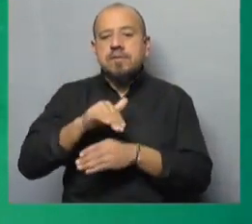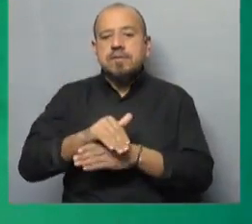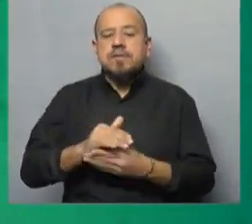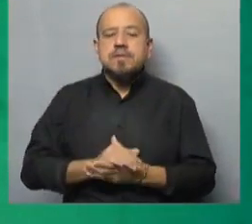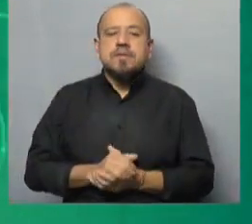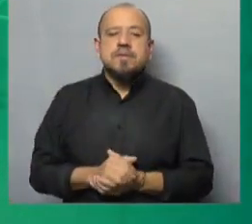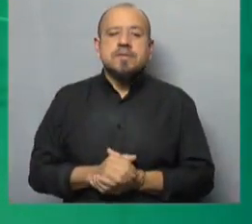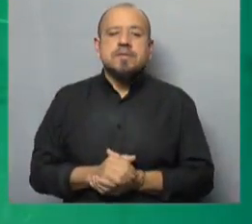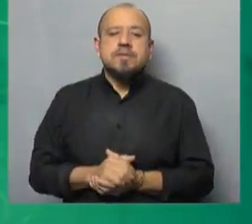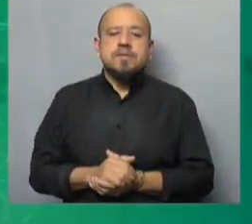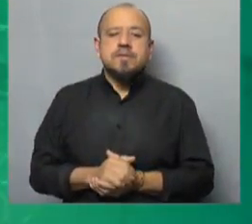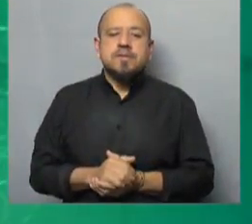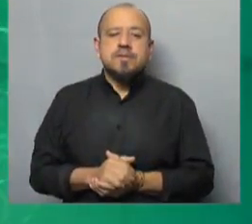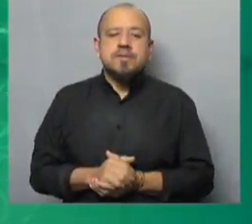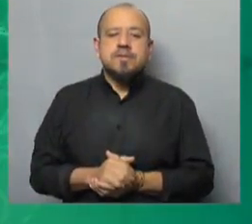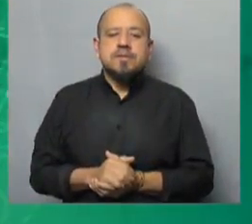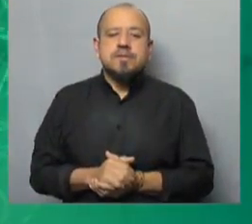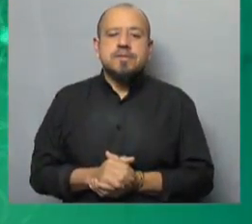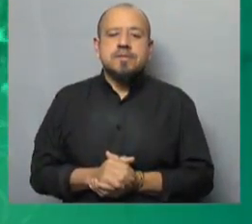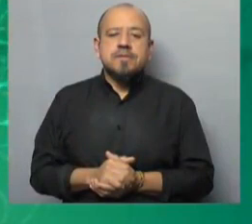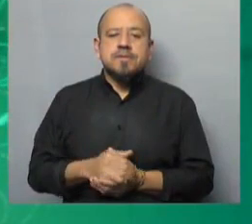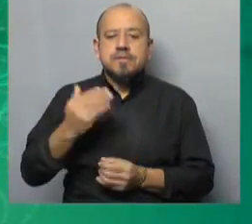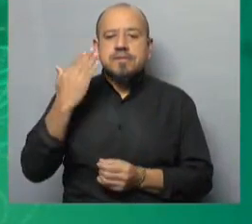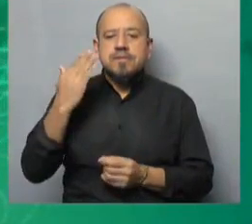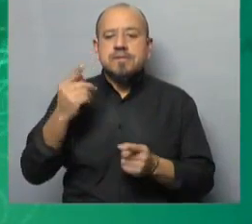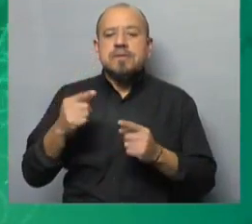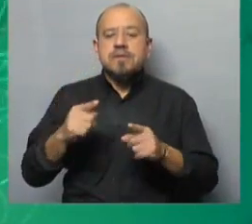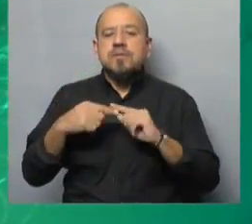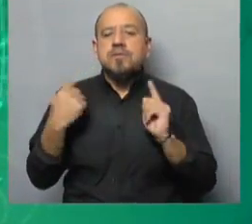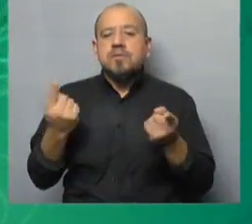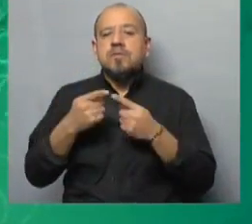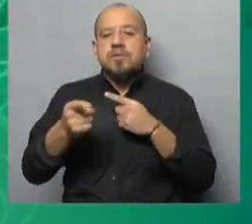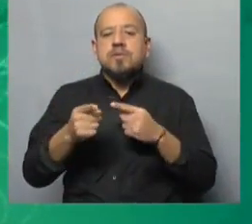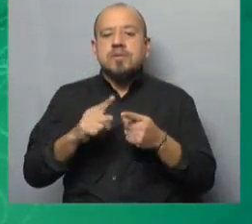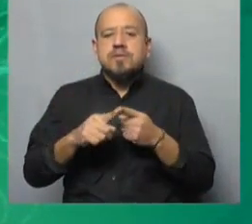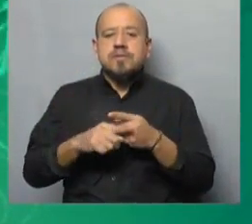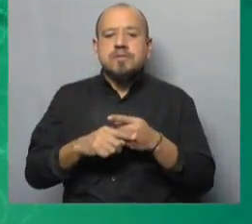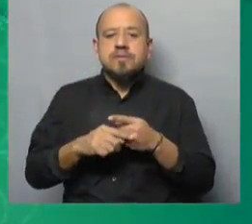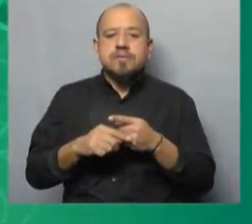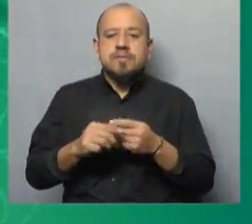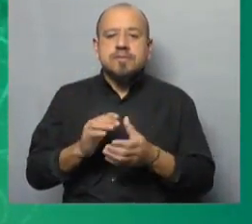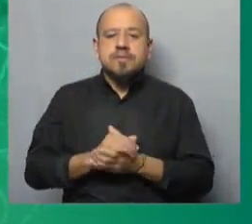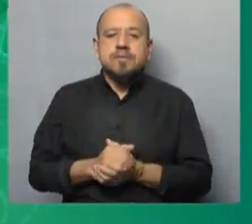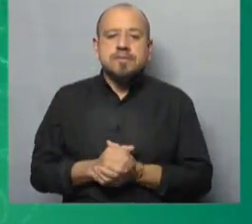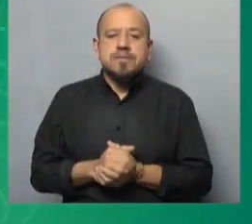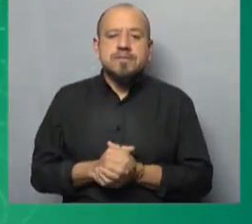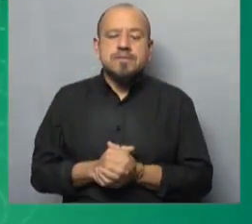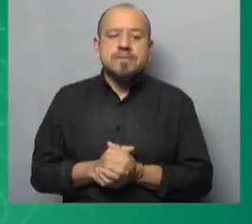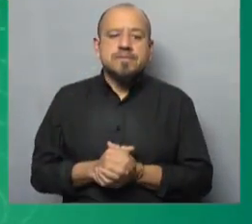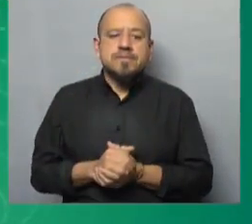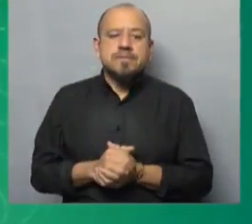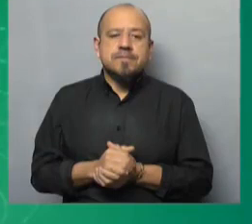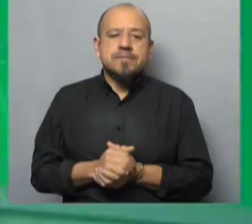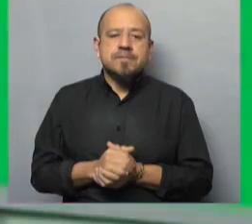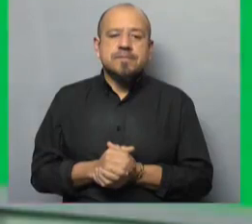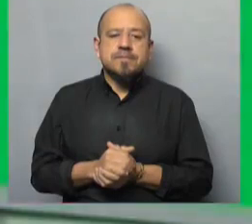pues muchas gracias y un saludo enorme a toda la gente escuchando y bueno muchas